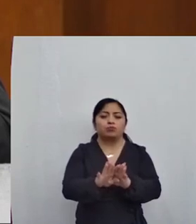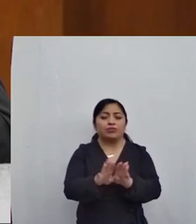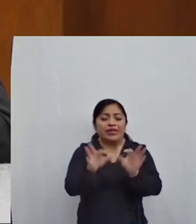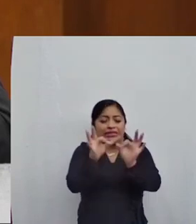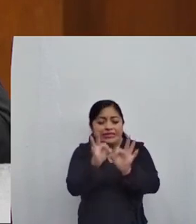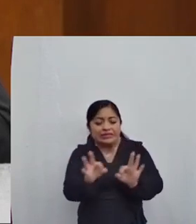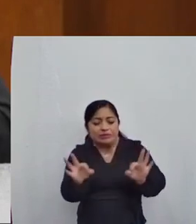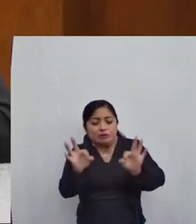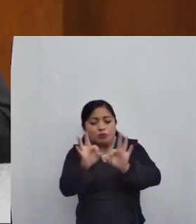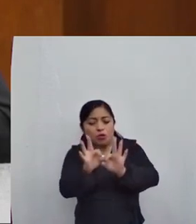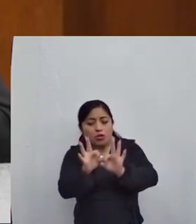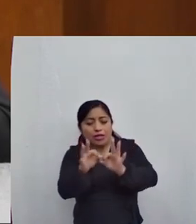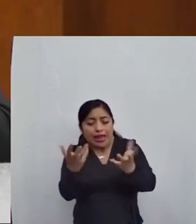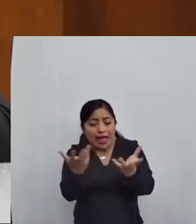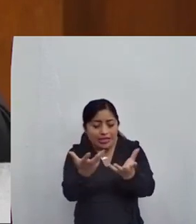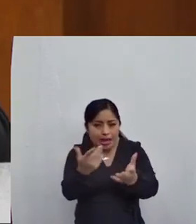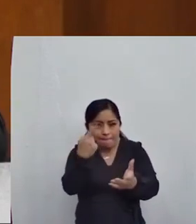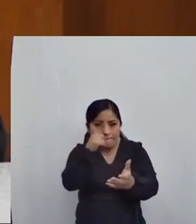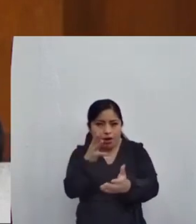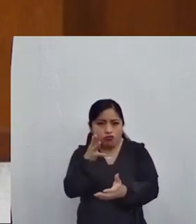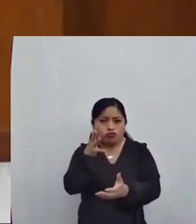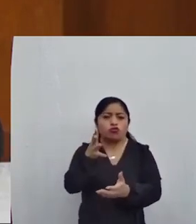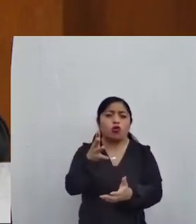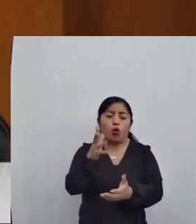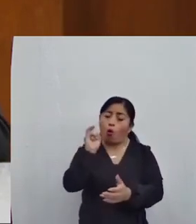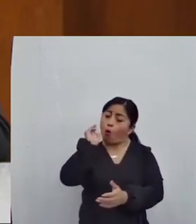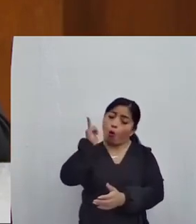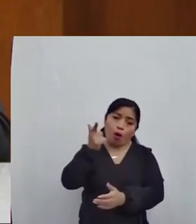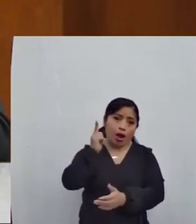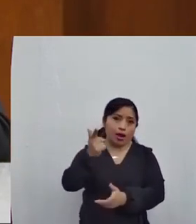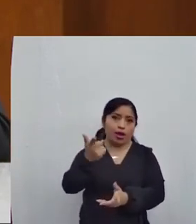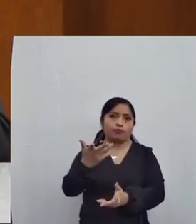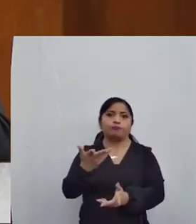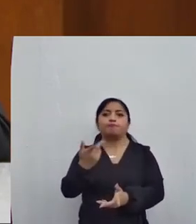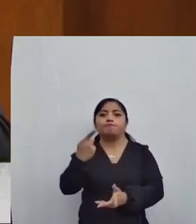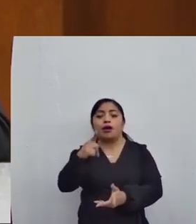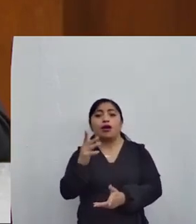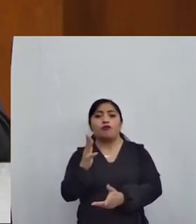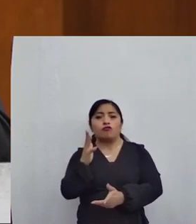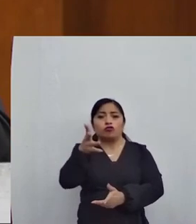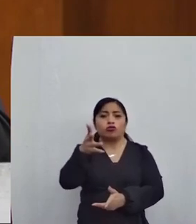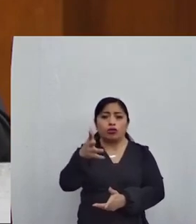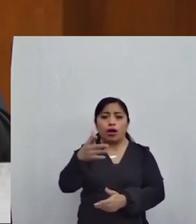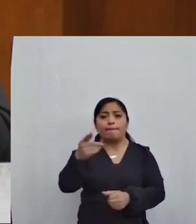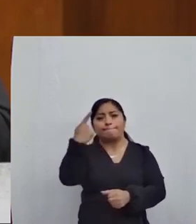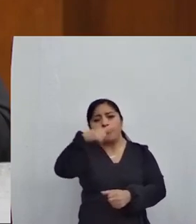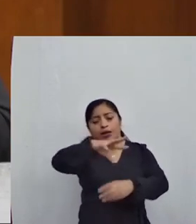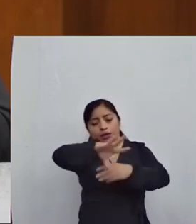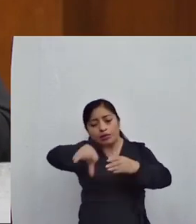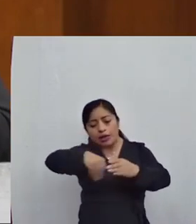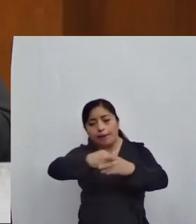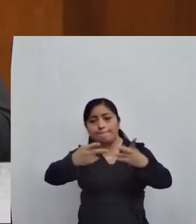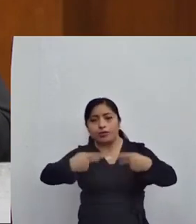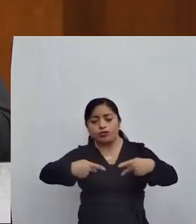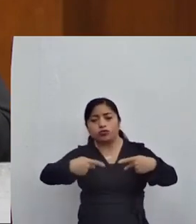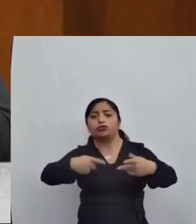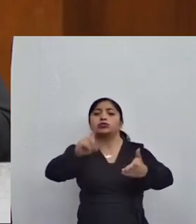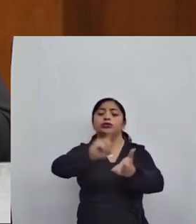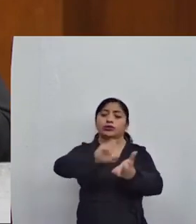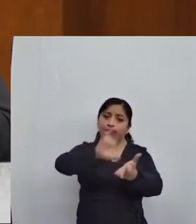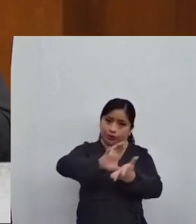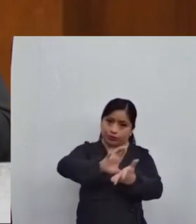ente virtuoso que será fundamental para la inclusión de las personas con